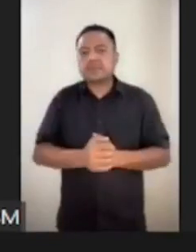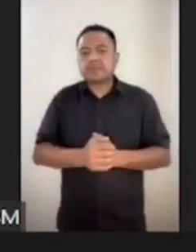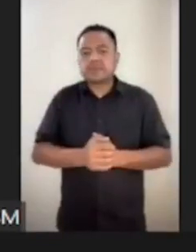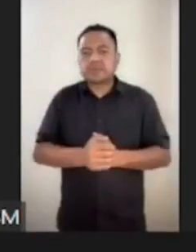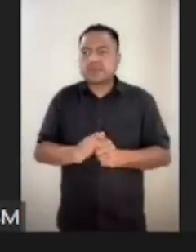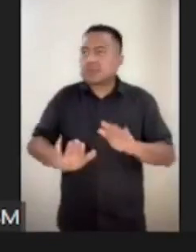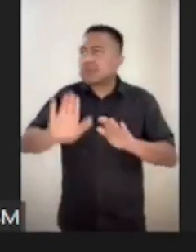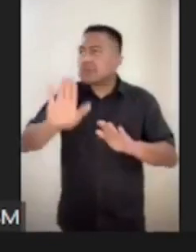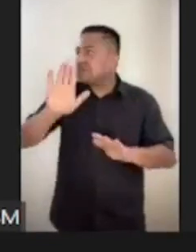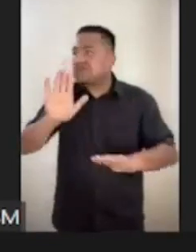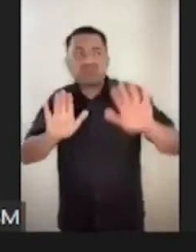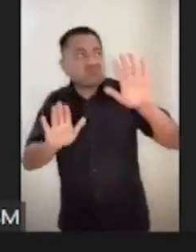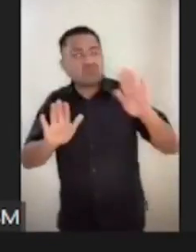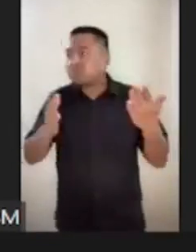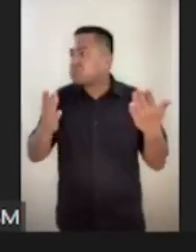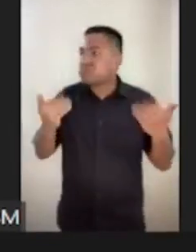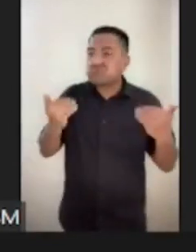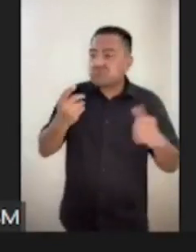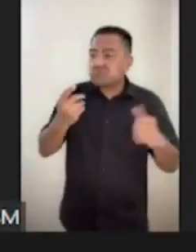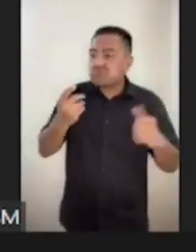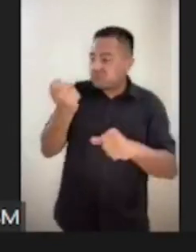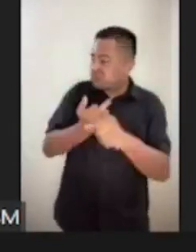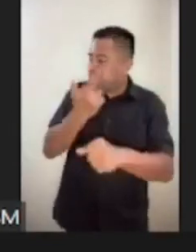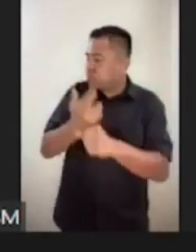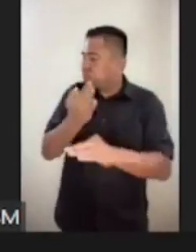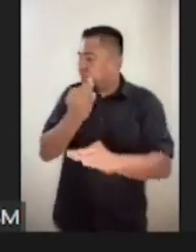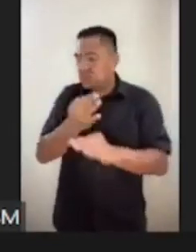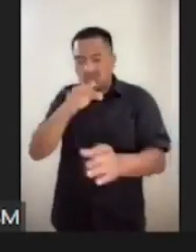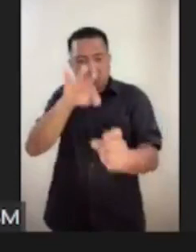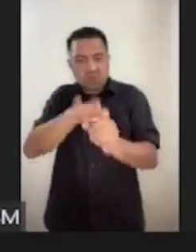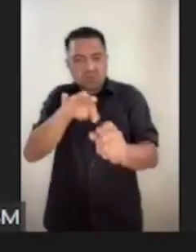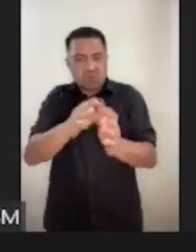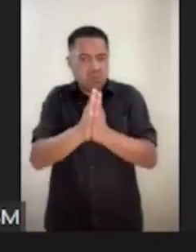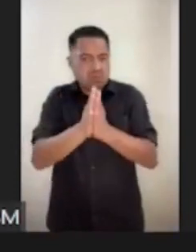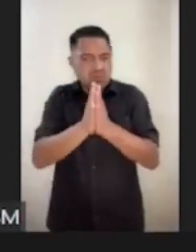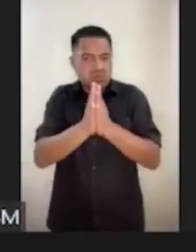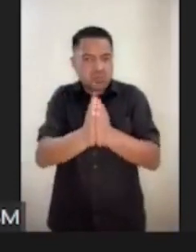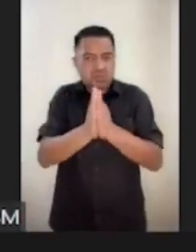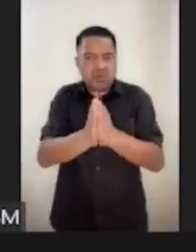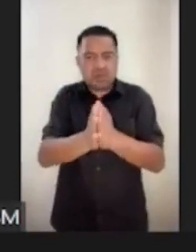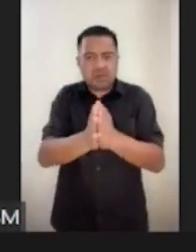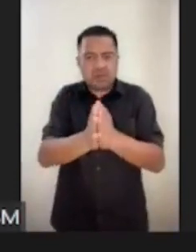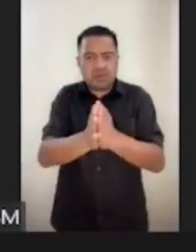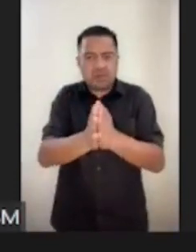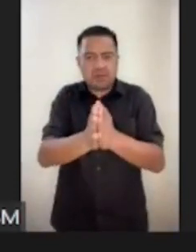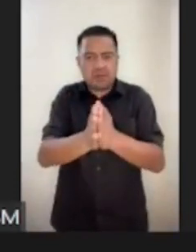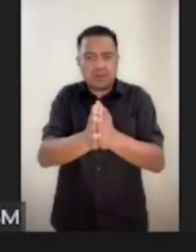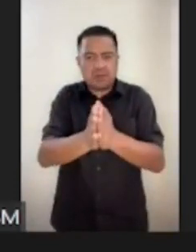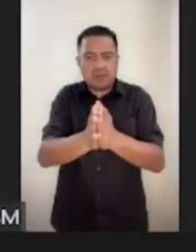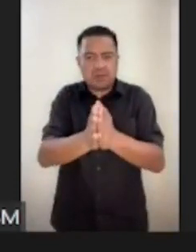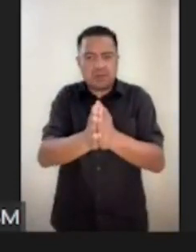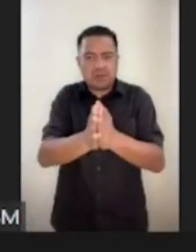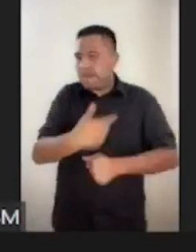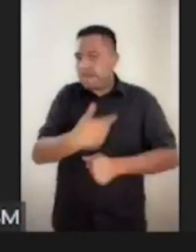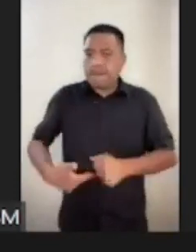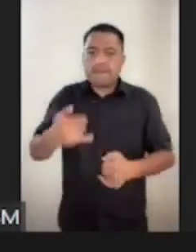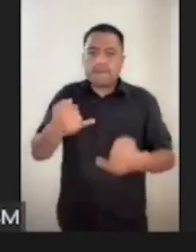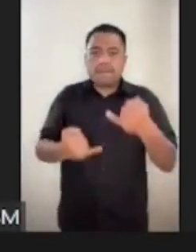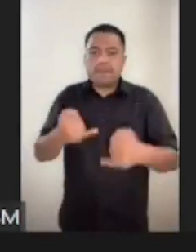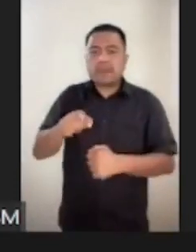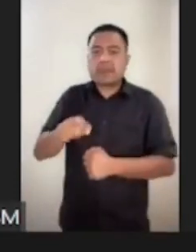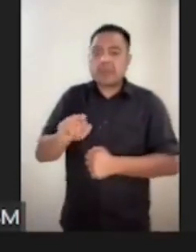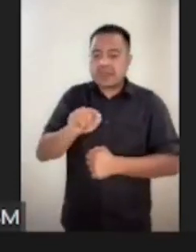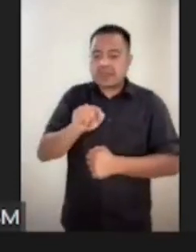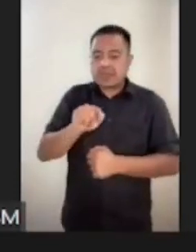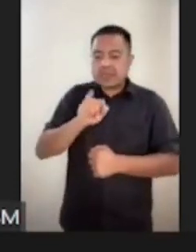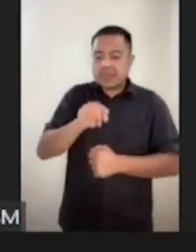habiendo comentarios al respecto, secretario, tome la votación, por favor. Con su decisión, magistrada presidenta, magistrado